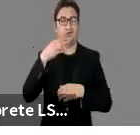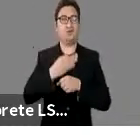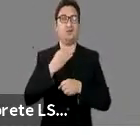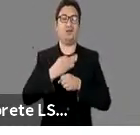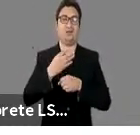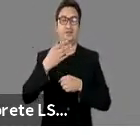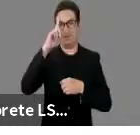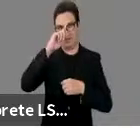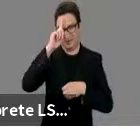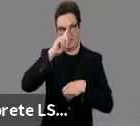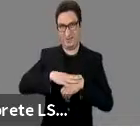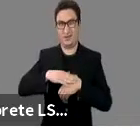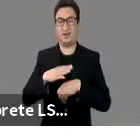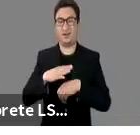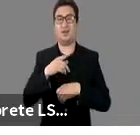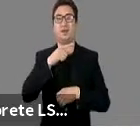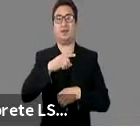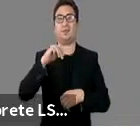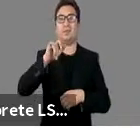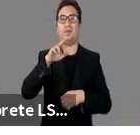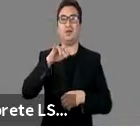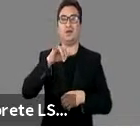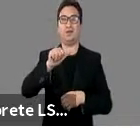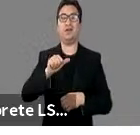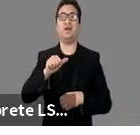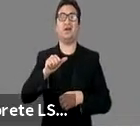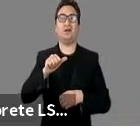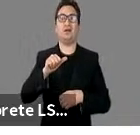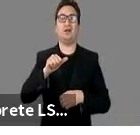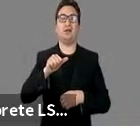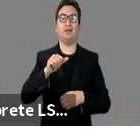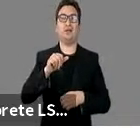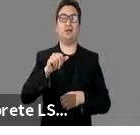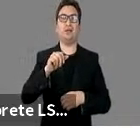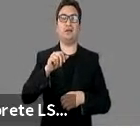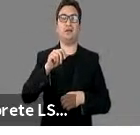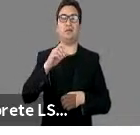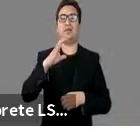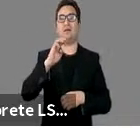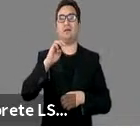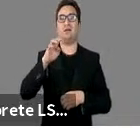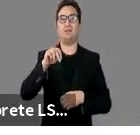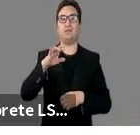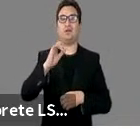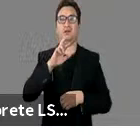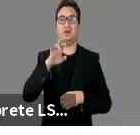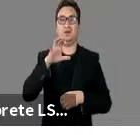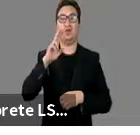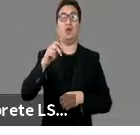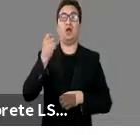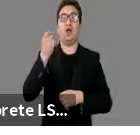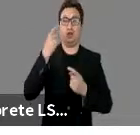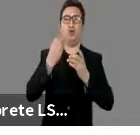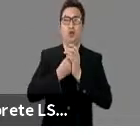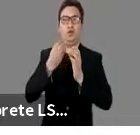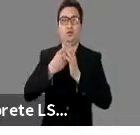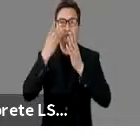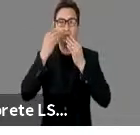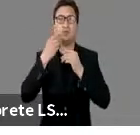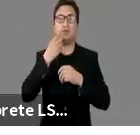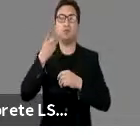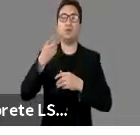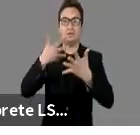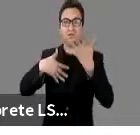consejera María del Carmen Carrión, en algunos cursos que hemos tomado, bueno, es que hay utilización de lenguas de